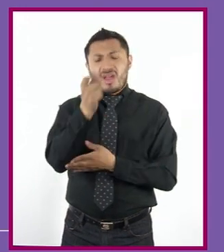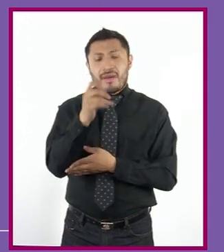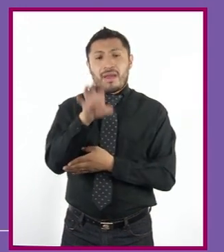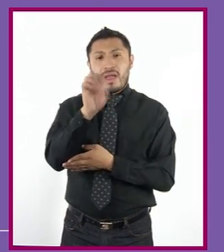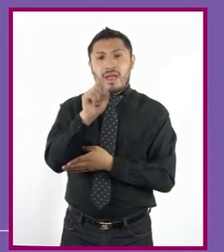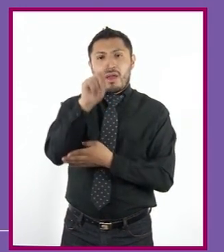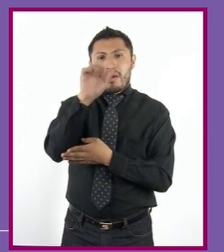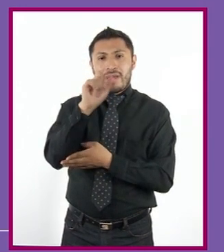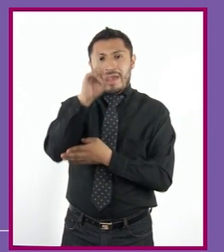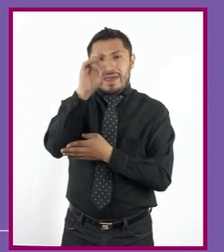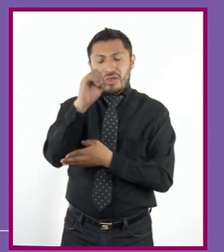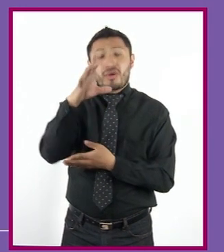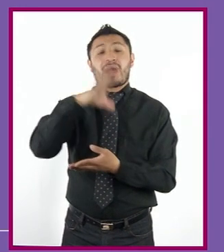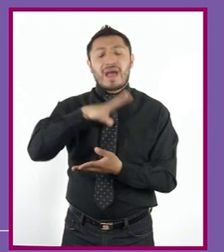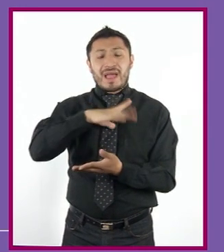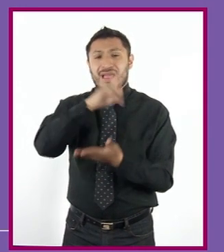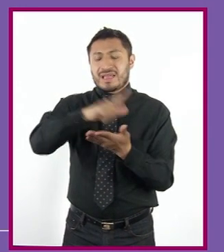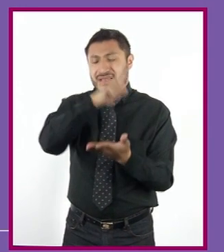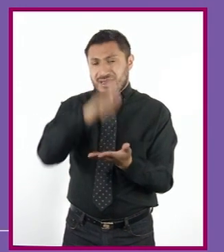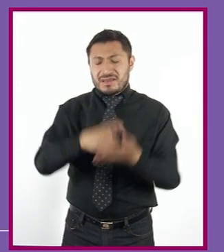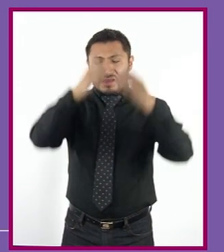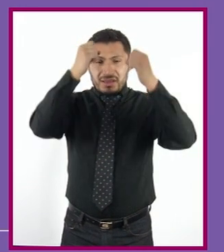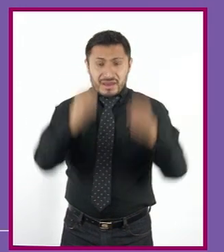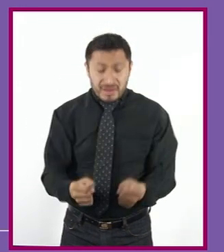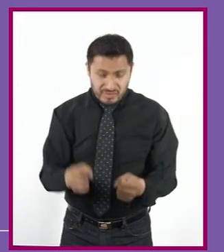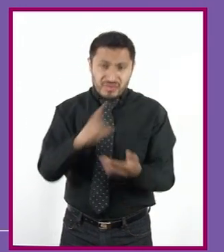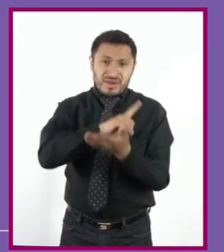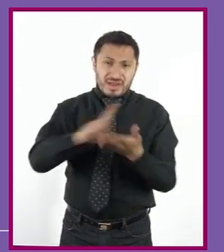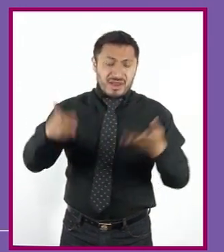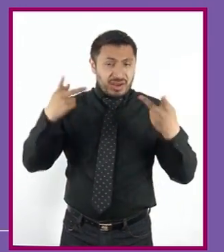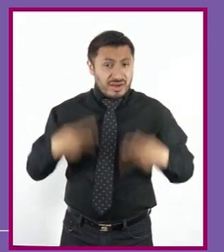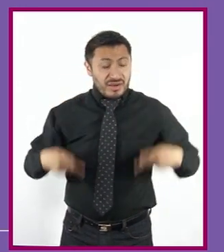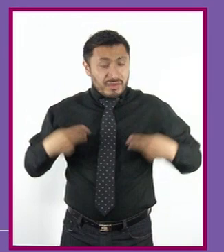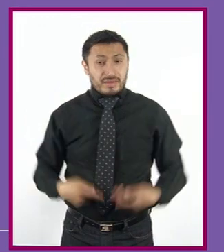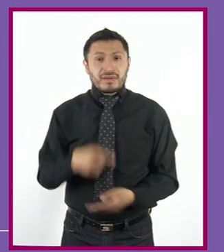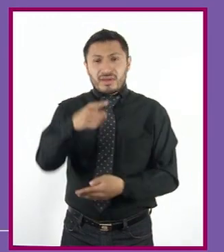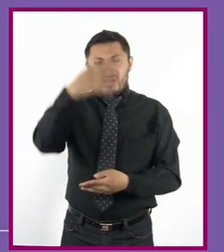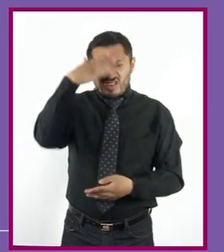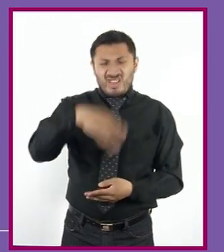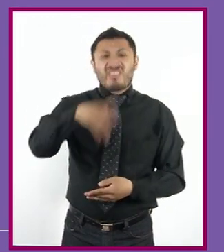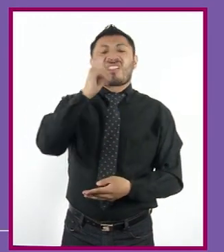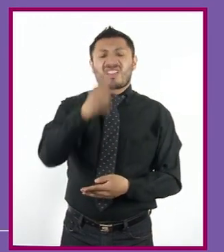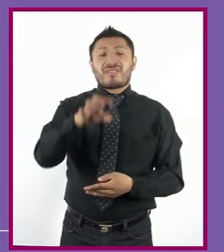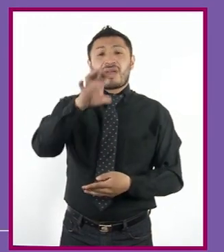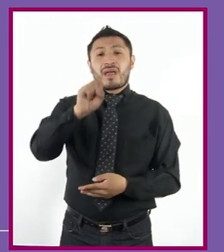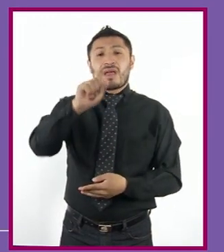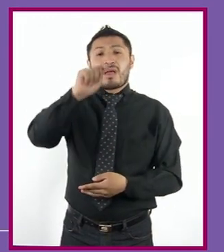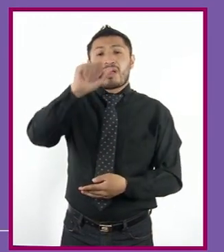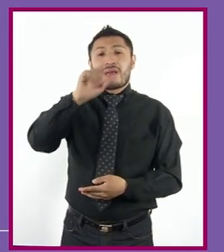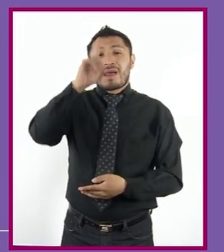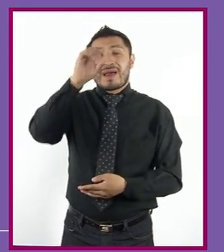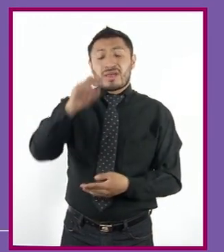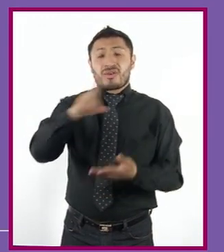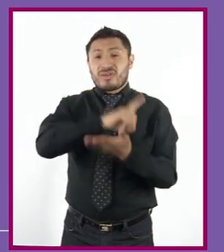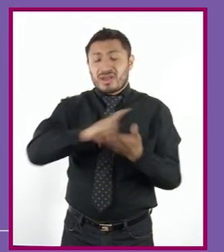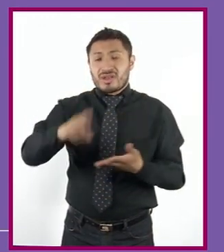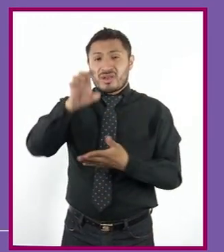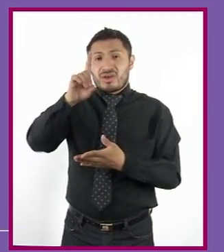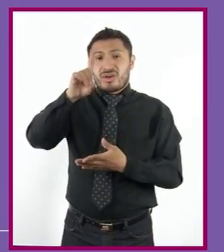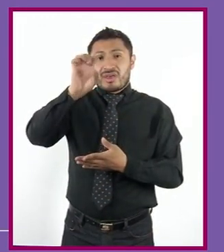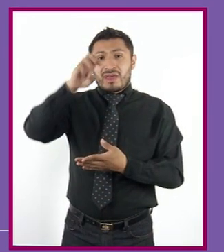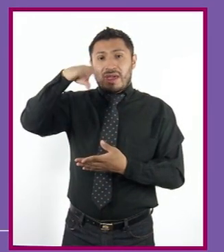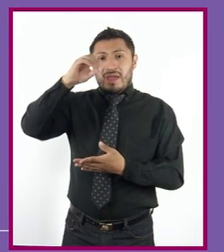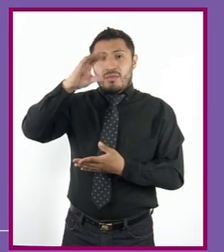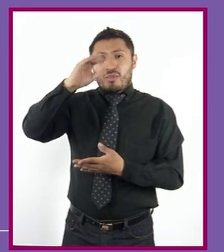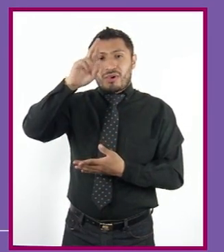que tiene leyes que garantizan los derechos de las personas. ¿Saben qué es el Estado de Derecho democrático? El Estado de Derecho